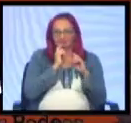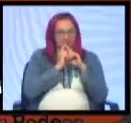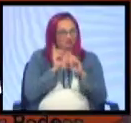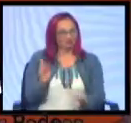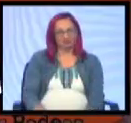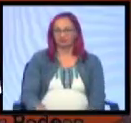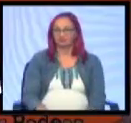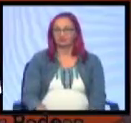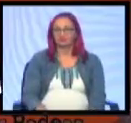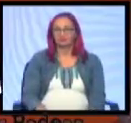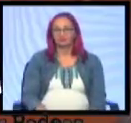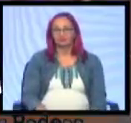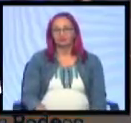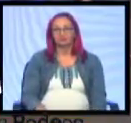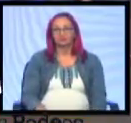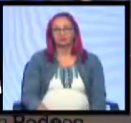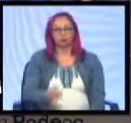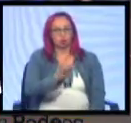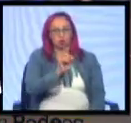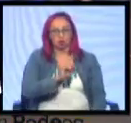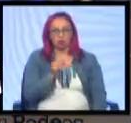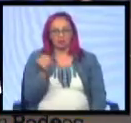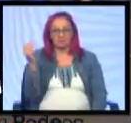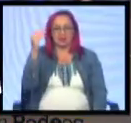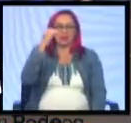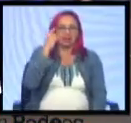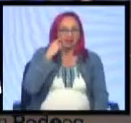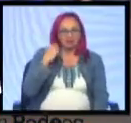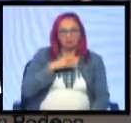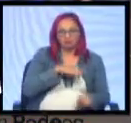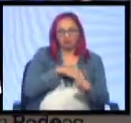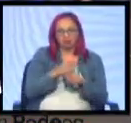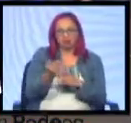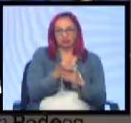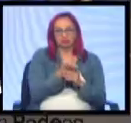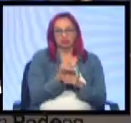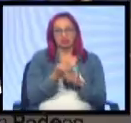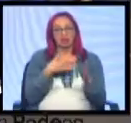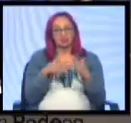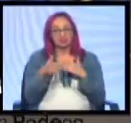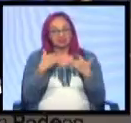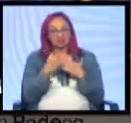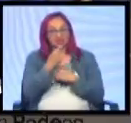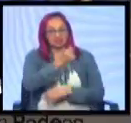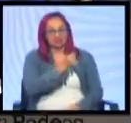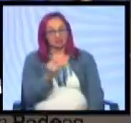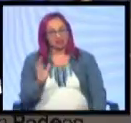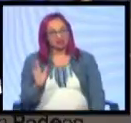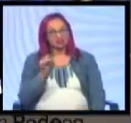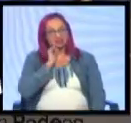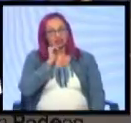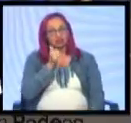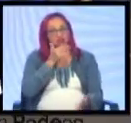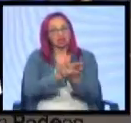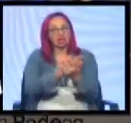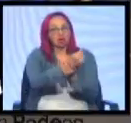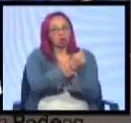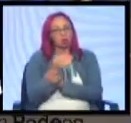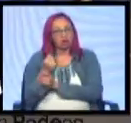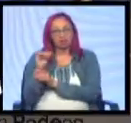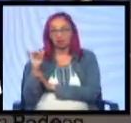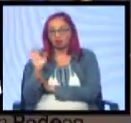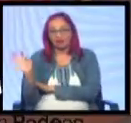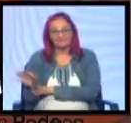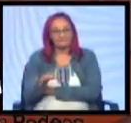sea, no es que dicha que no vino. No. Más bien, venga por favor y llévese su platita. A pesar de que esa plata, si no la llegan a cobrar, de